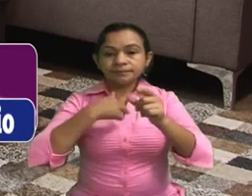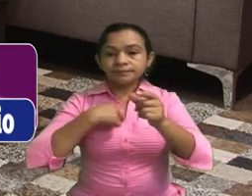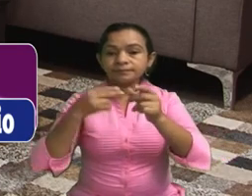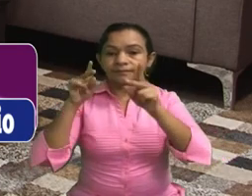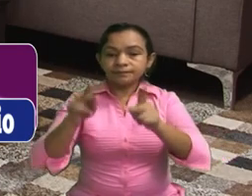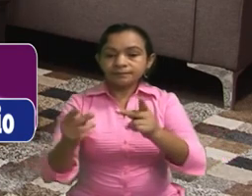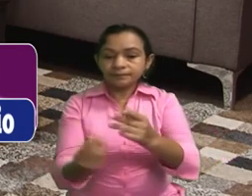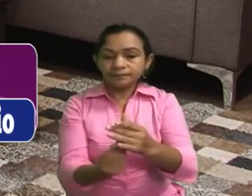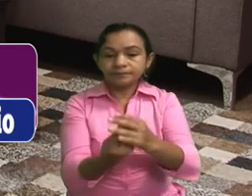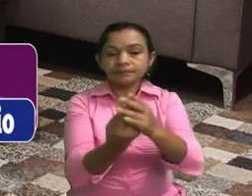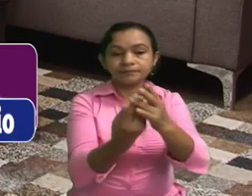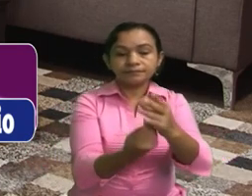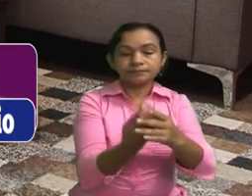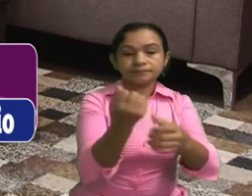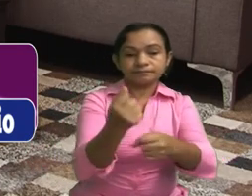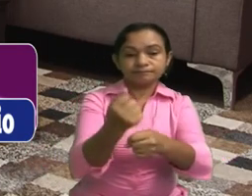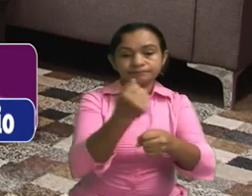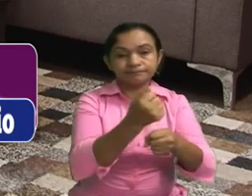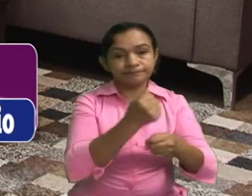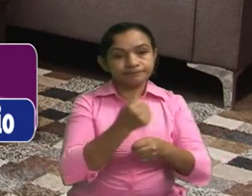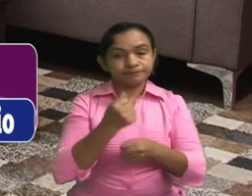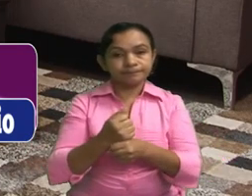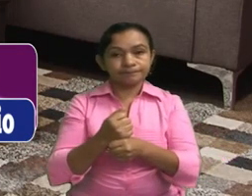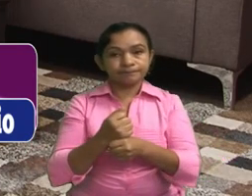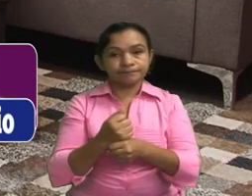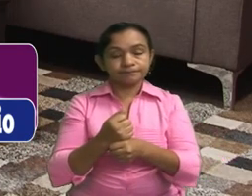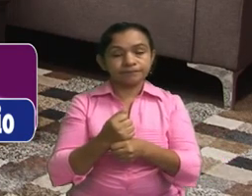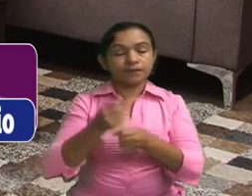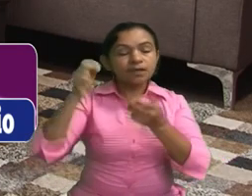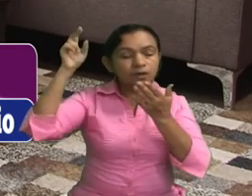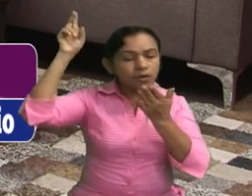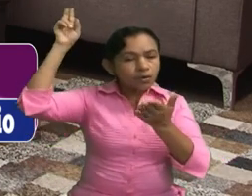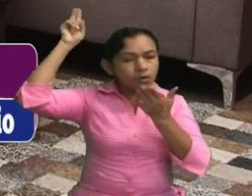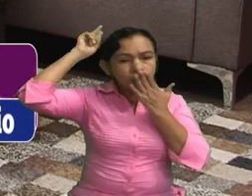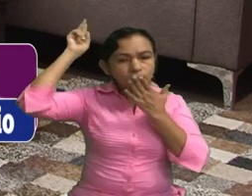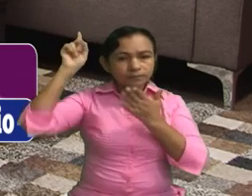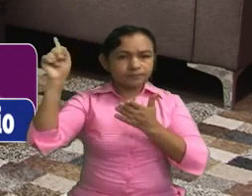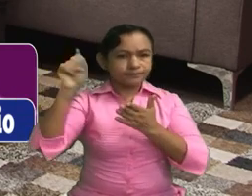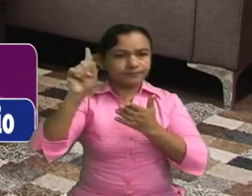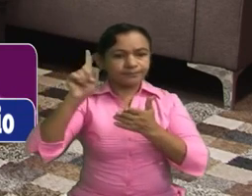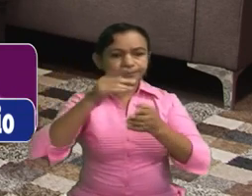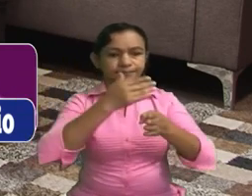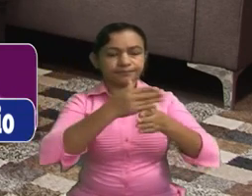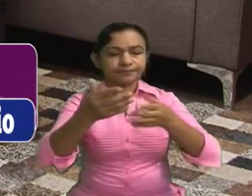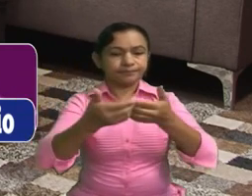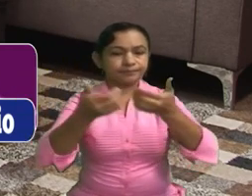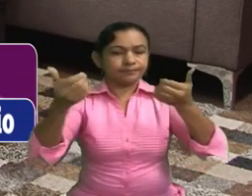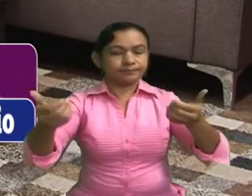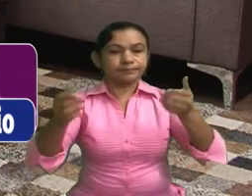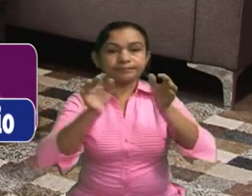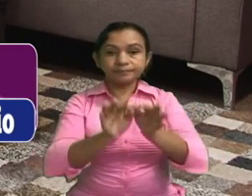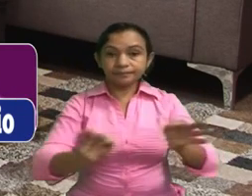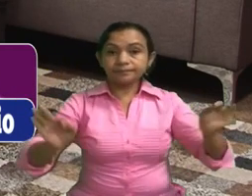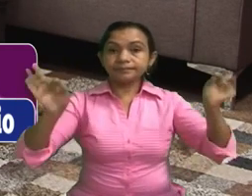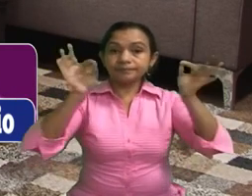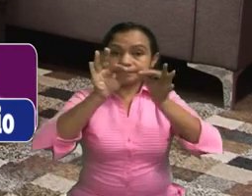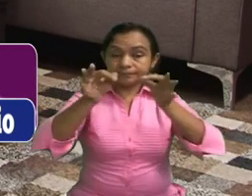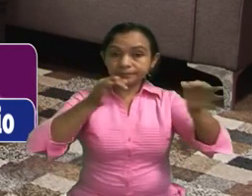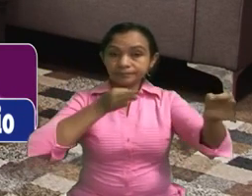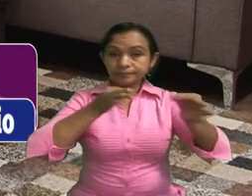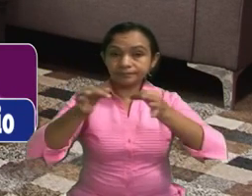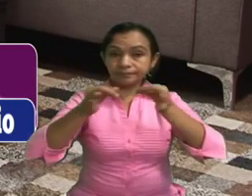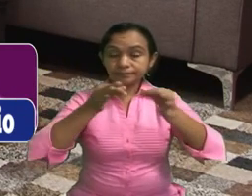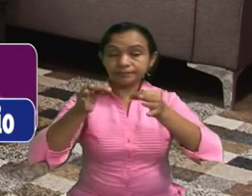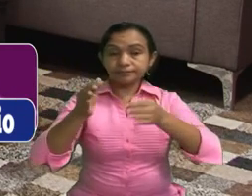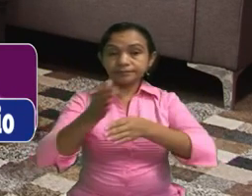productores, ¿verdad? Y que no es en territorios indígenas, ¿verdad? Porque algo muy importante en esto es que, ya hablábamos desde